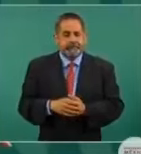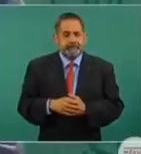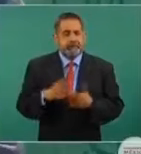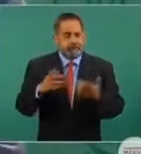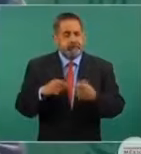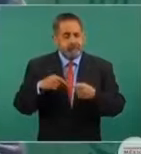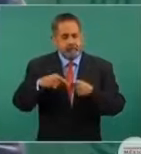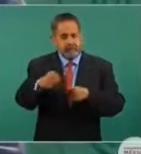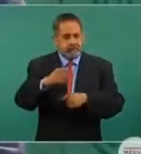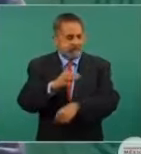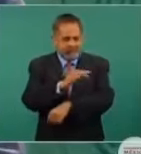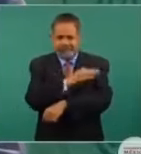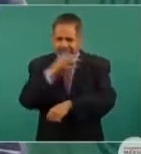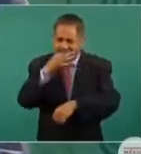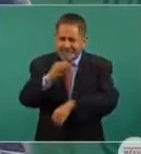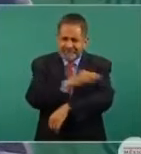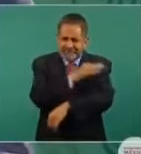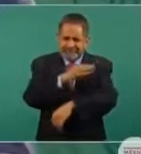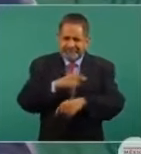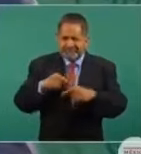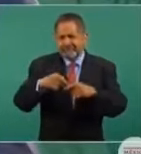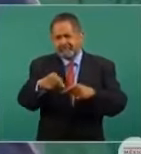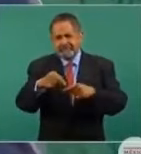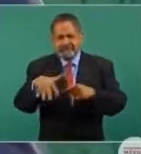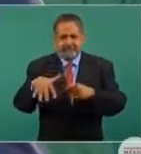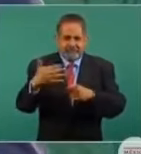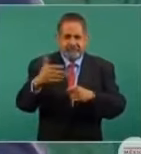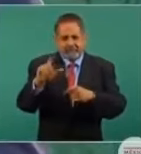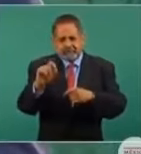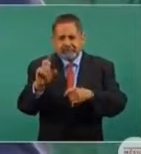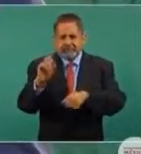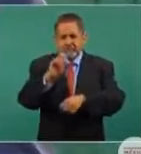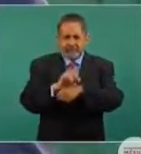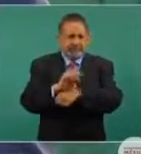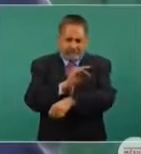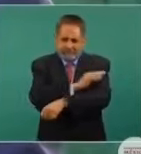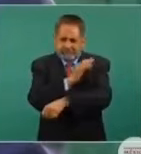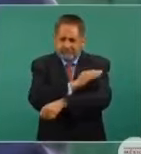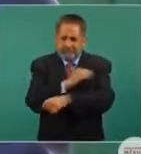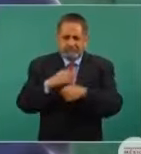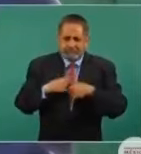me voy a vacunar dentro de unos 15, 20 días.